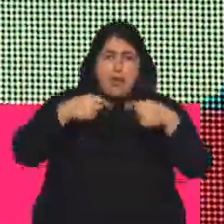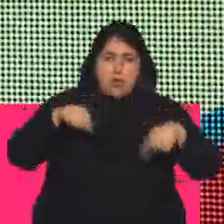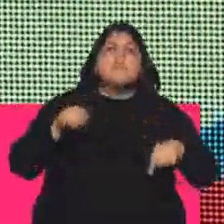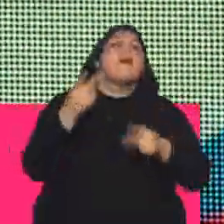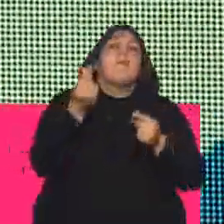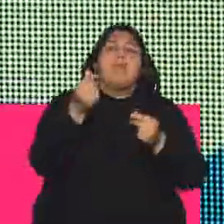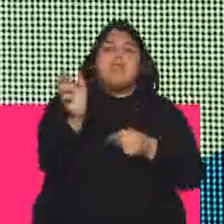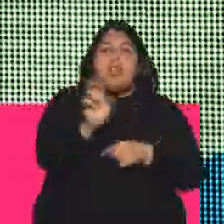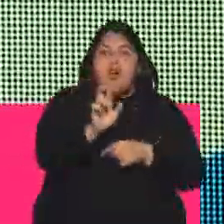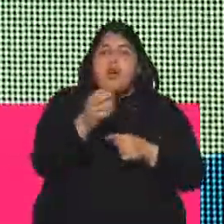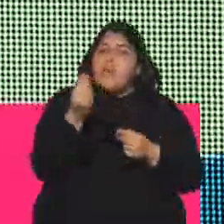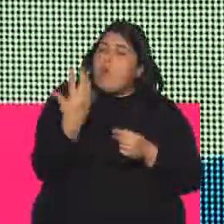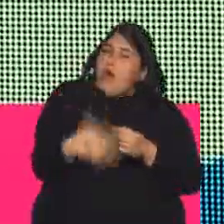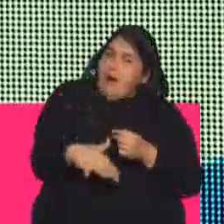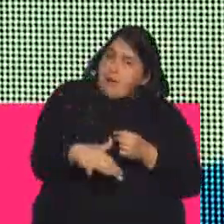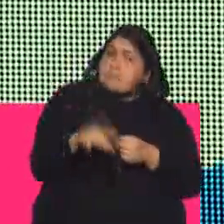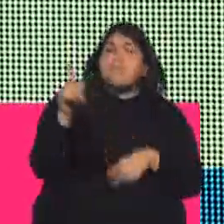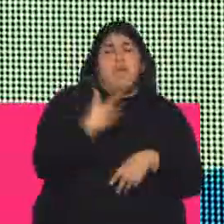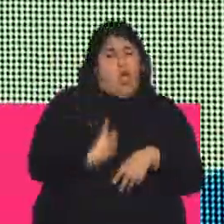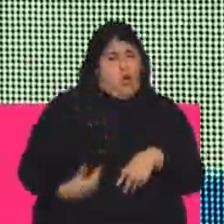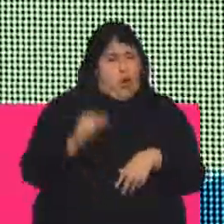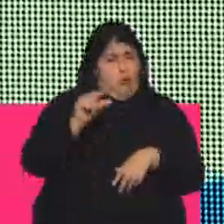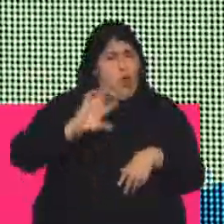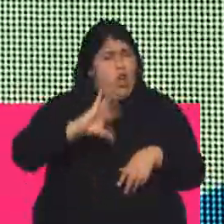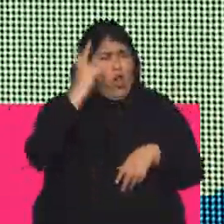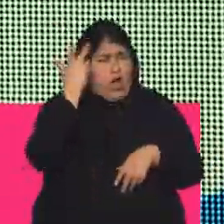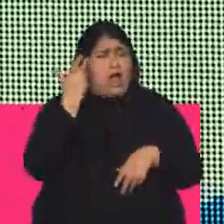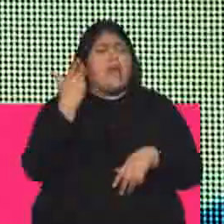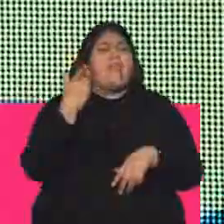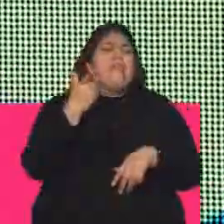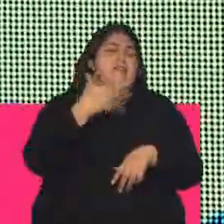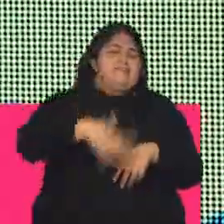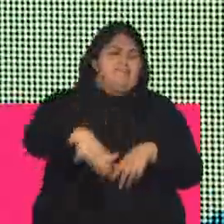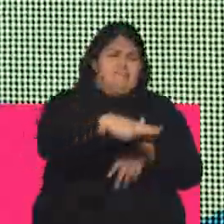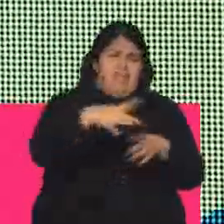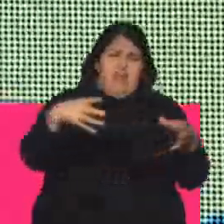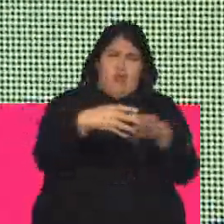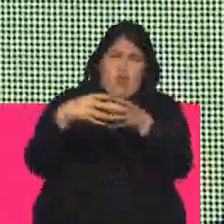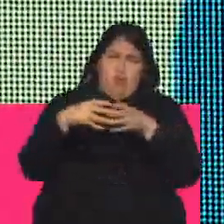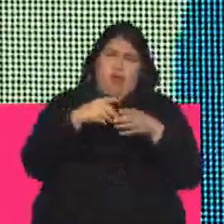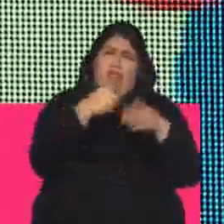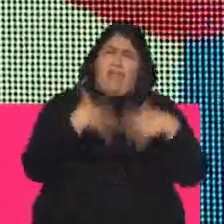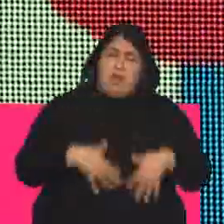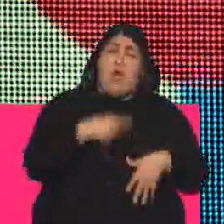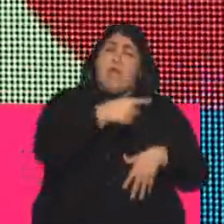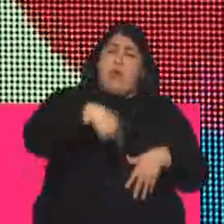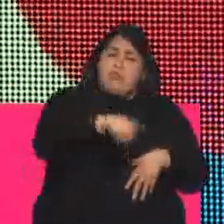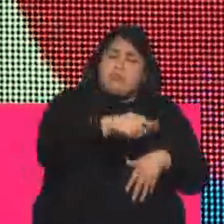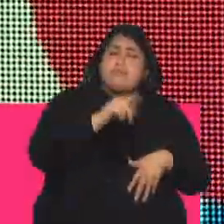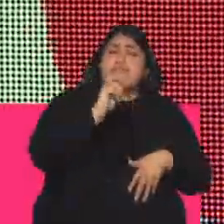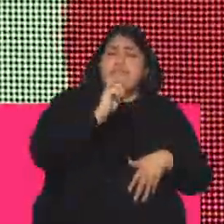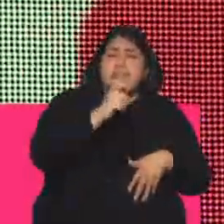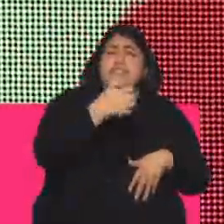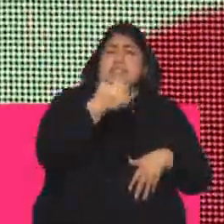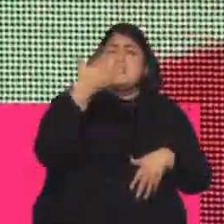muy, pero muy cara. El gobierno estaba medio enojado con el sector de indumentaria. ¿Por qué? Porque había subido un 65% los precios